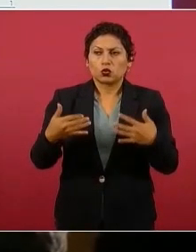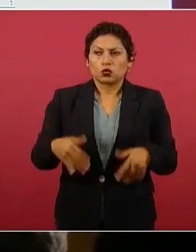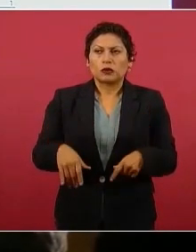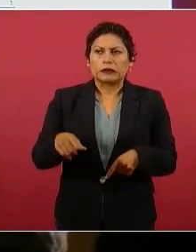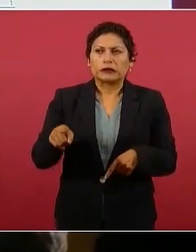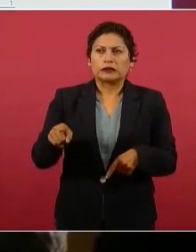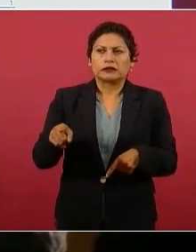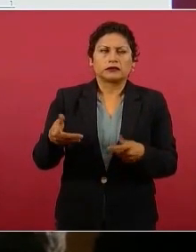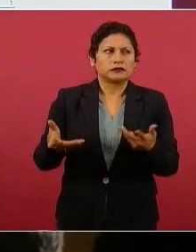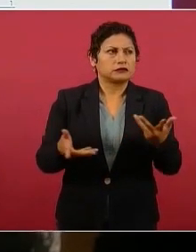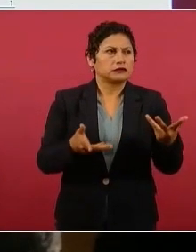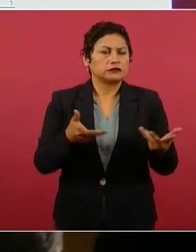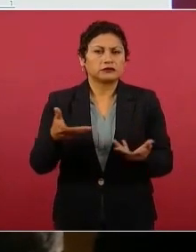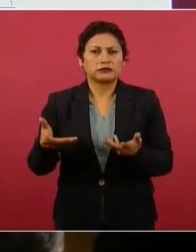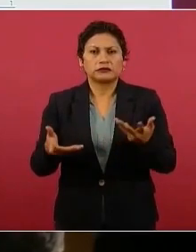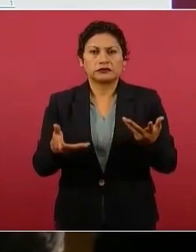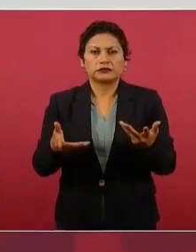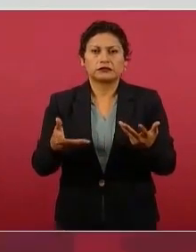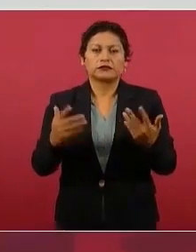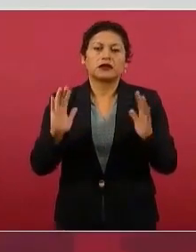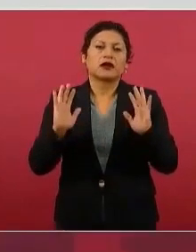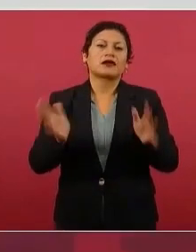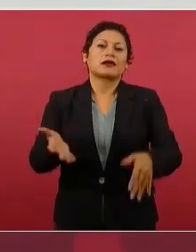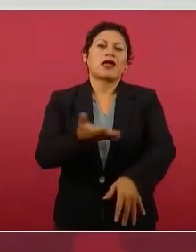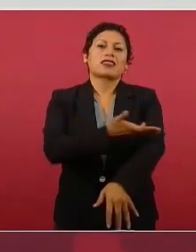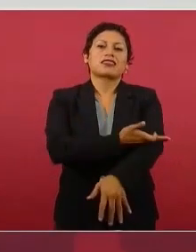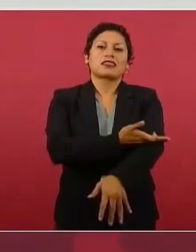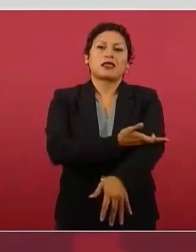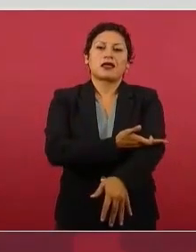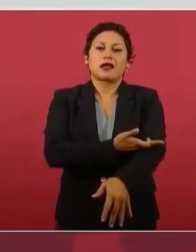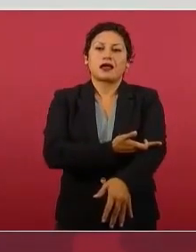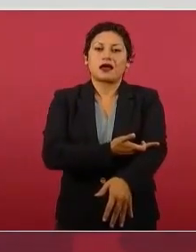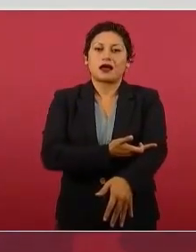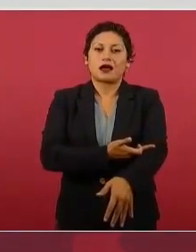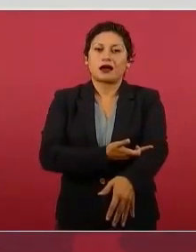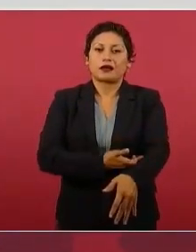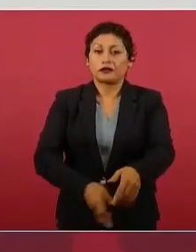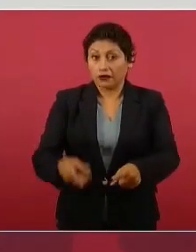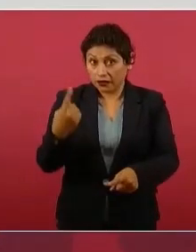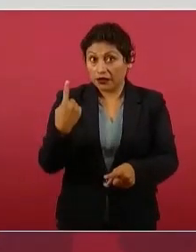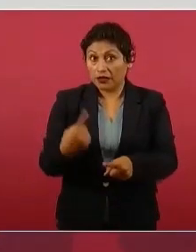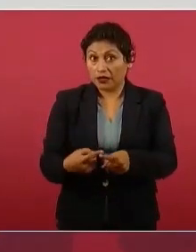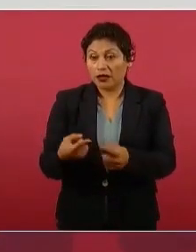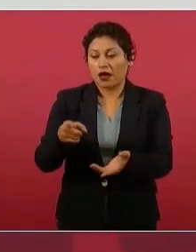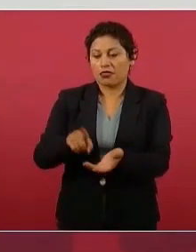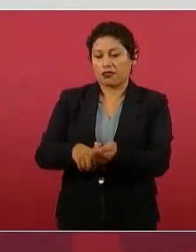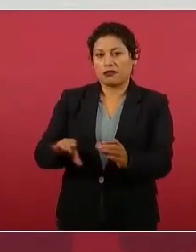Me refiero al bloque conservador del Congreso.